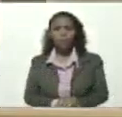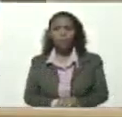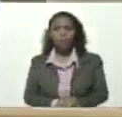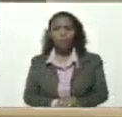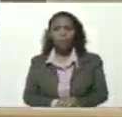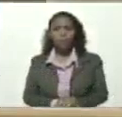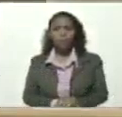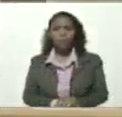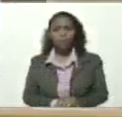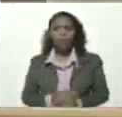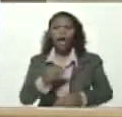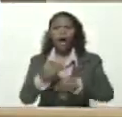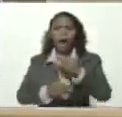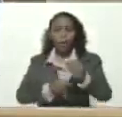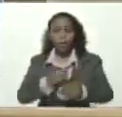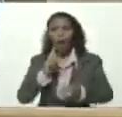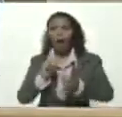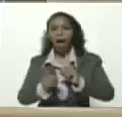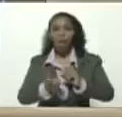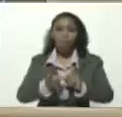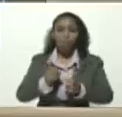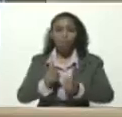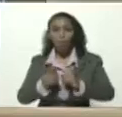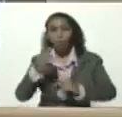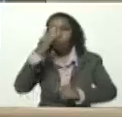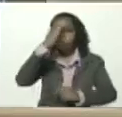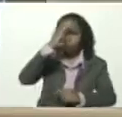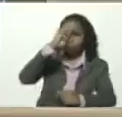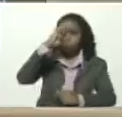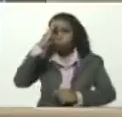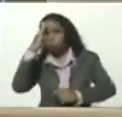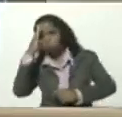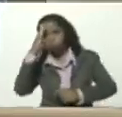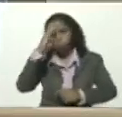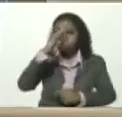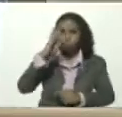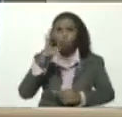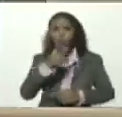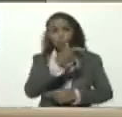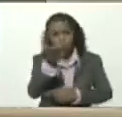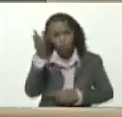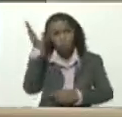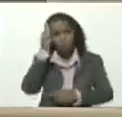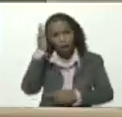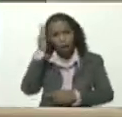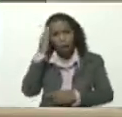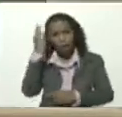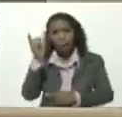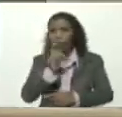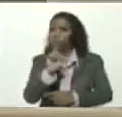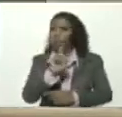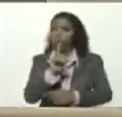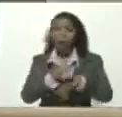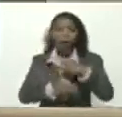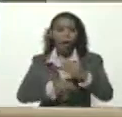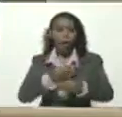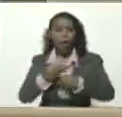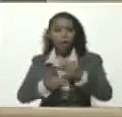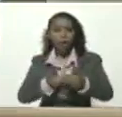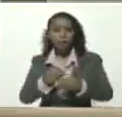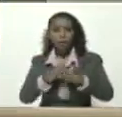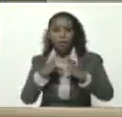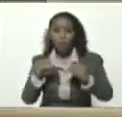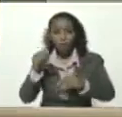han surgido dudas y ustedes lo saben, no es, es de